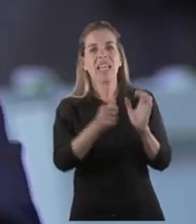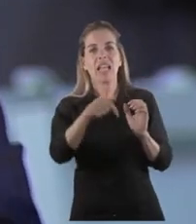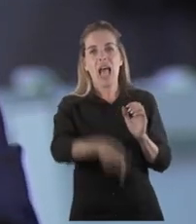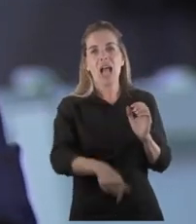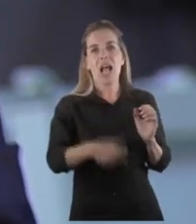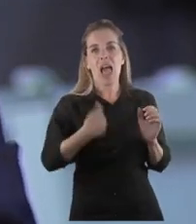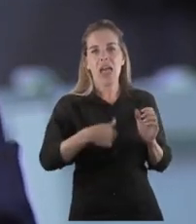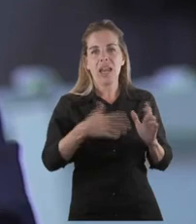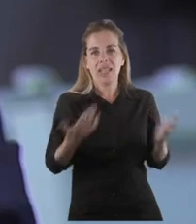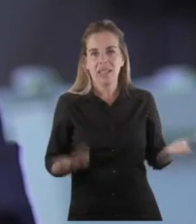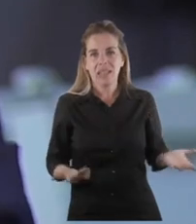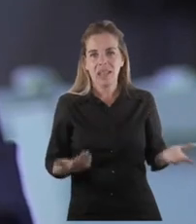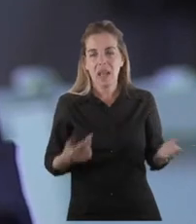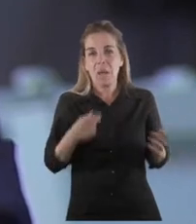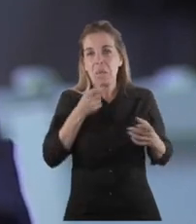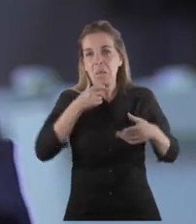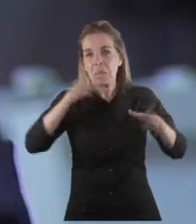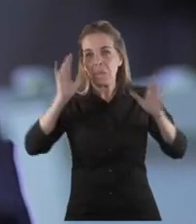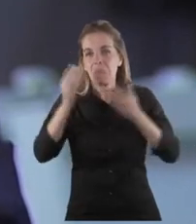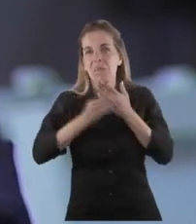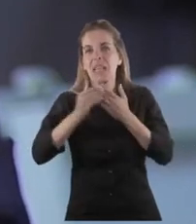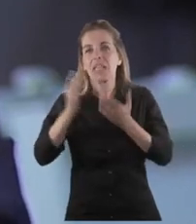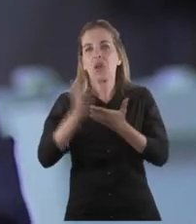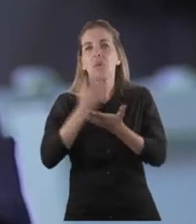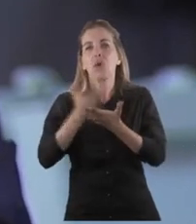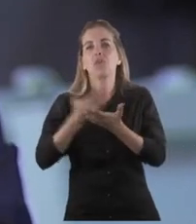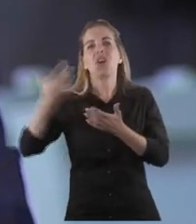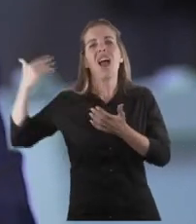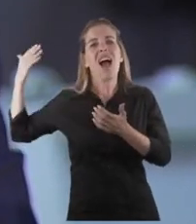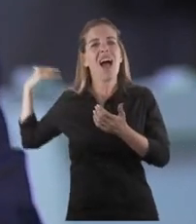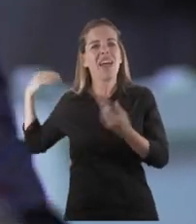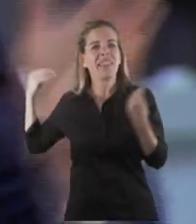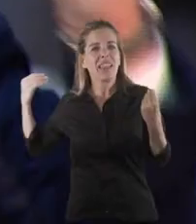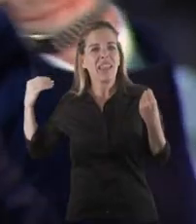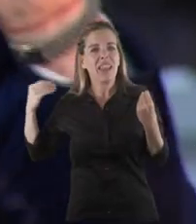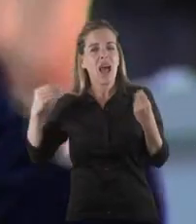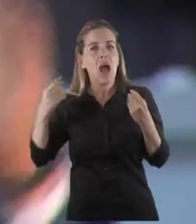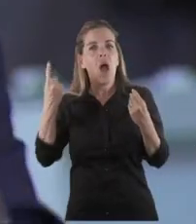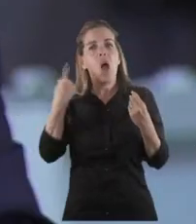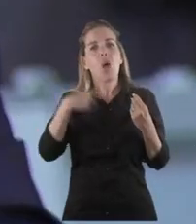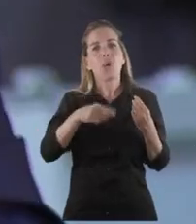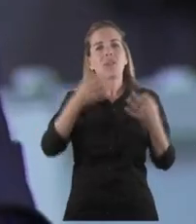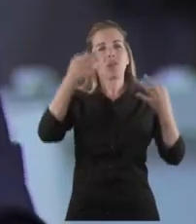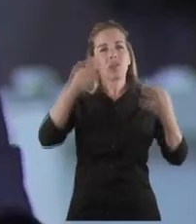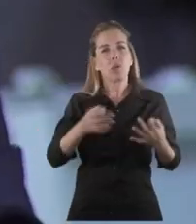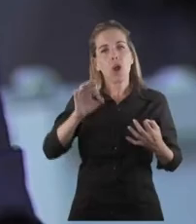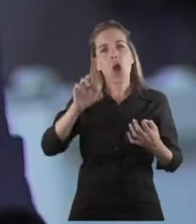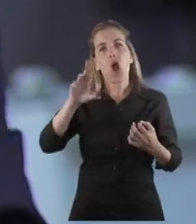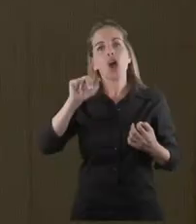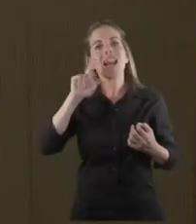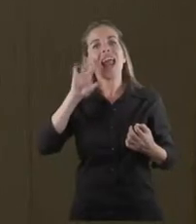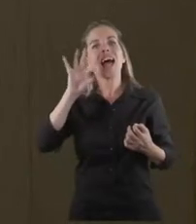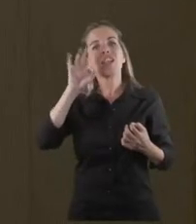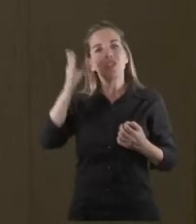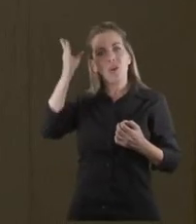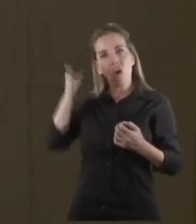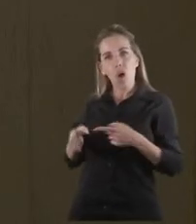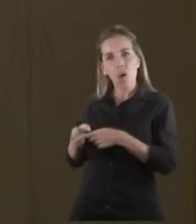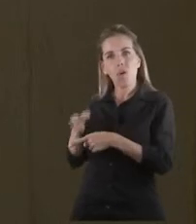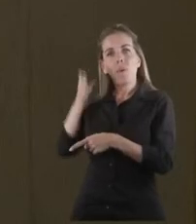El supuesto Ministerio de la Producción era un ministerio donde cuando Orlando, si alguna vez tuvo que ir a pedir algo, le deben haber